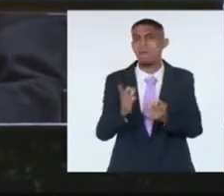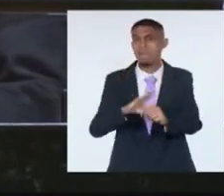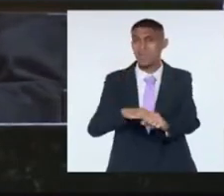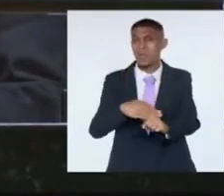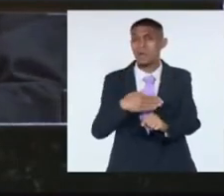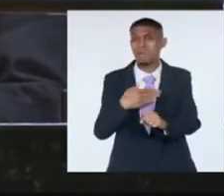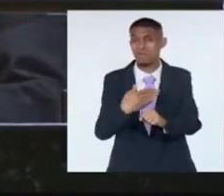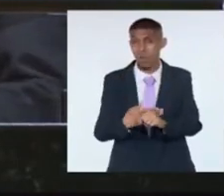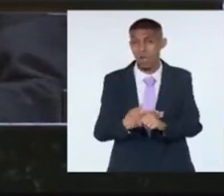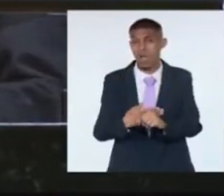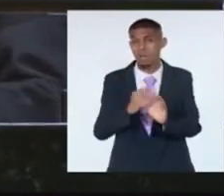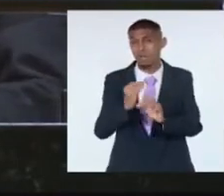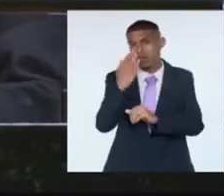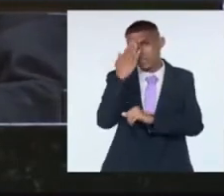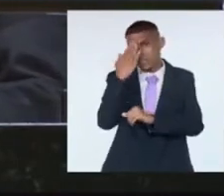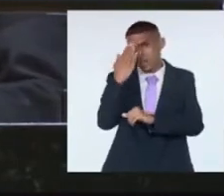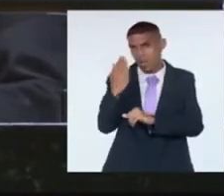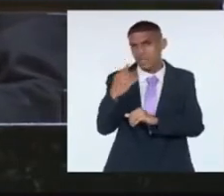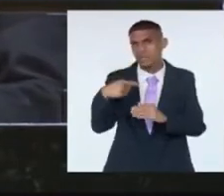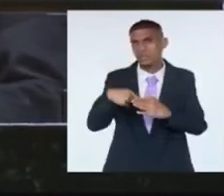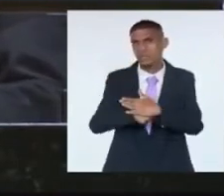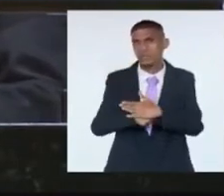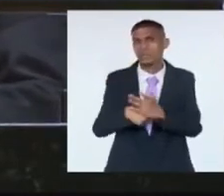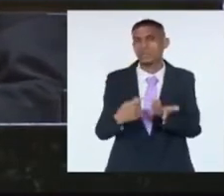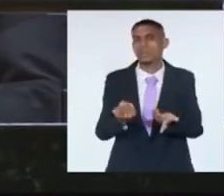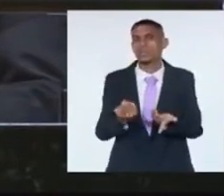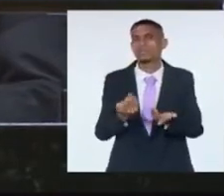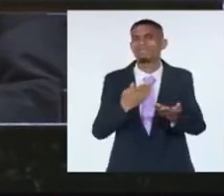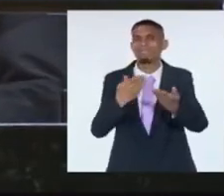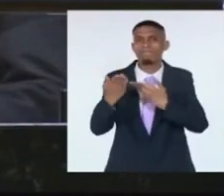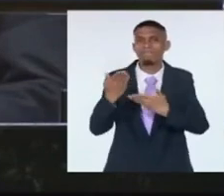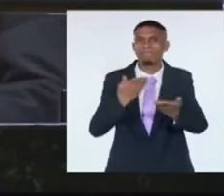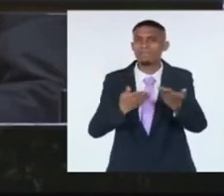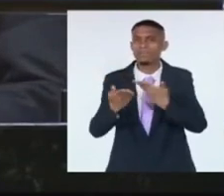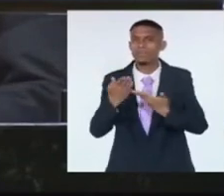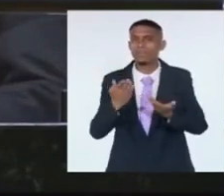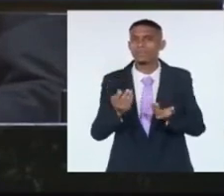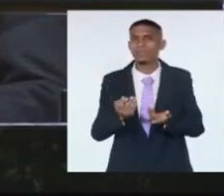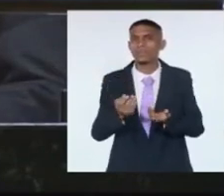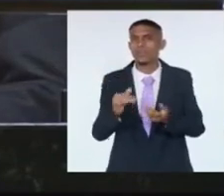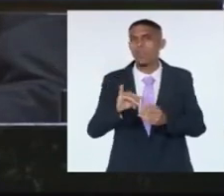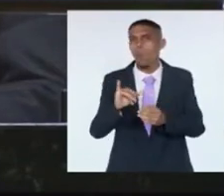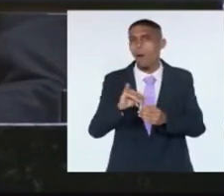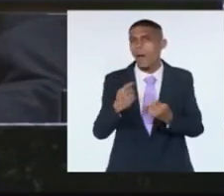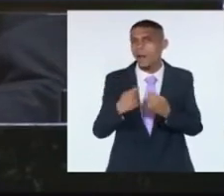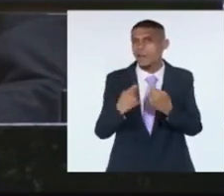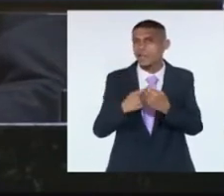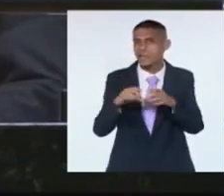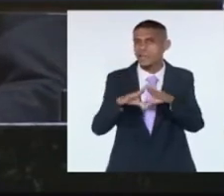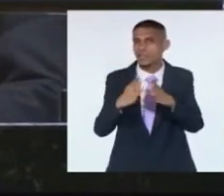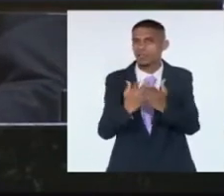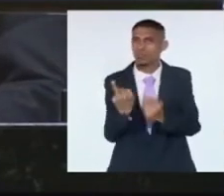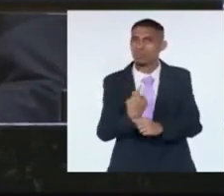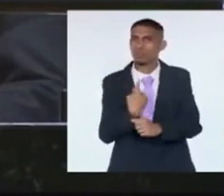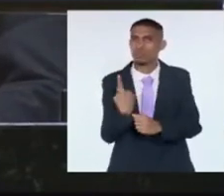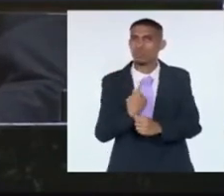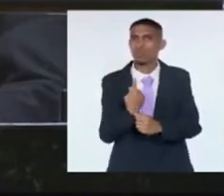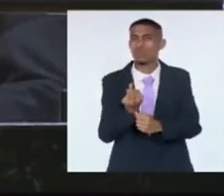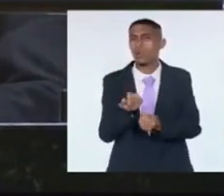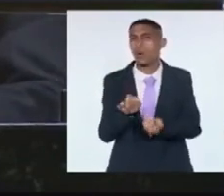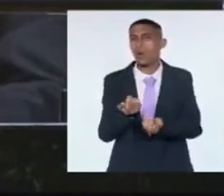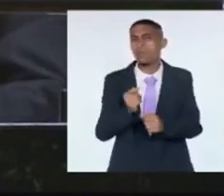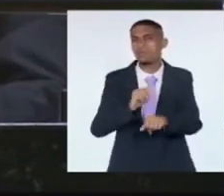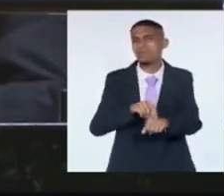gracias a profundizar en saberes expandirla en el universo decidimos perder el